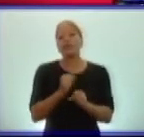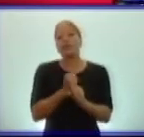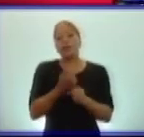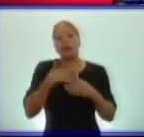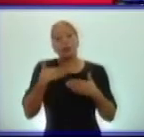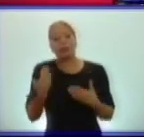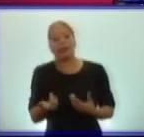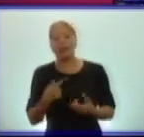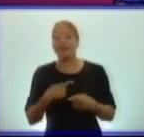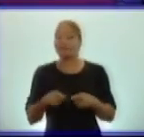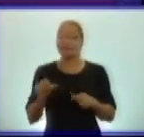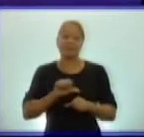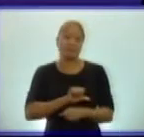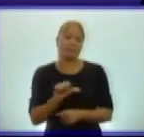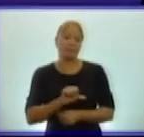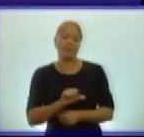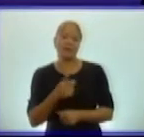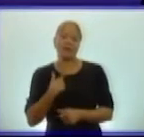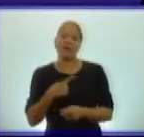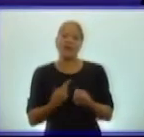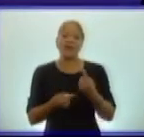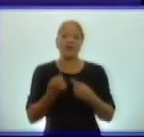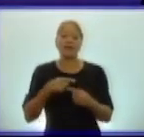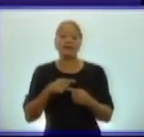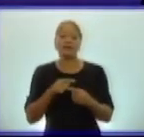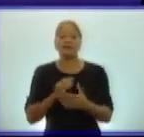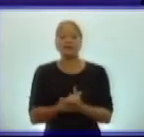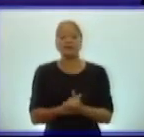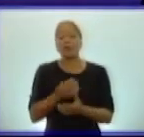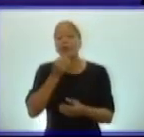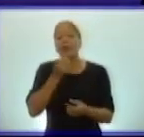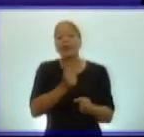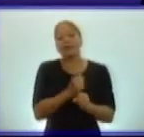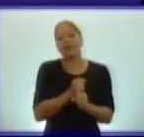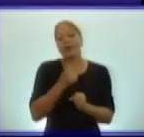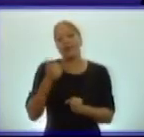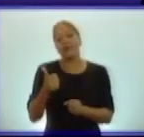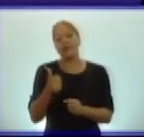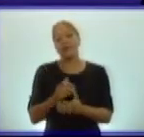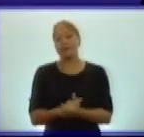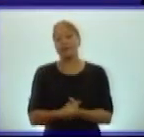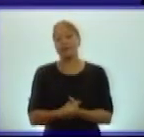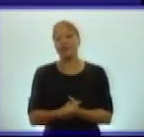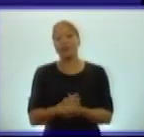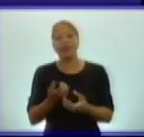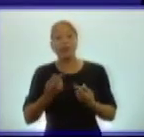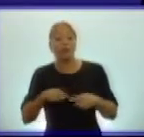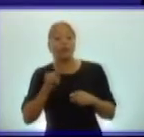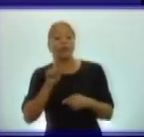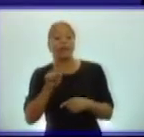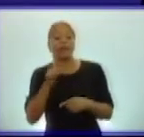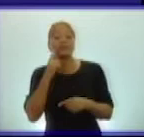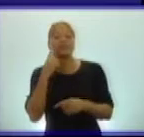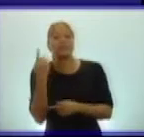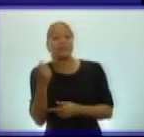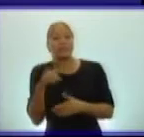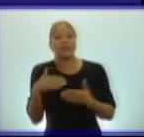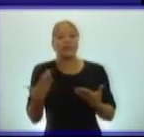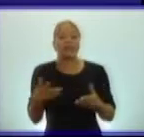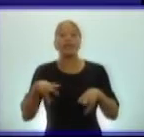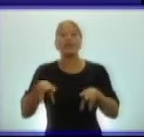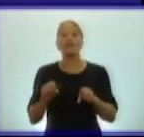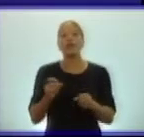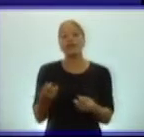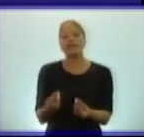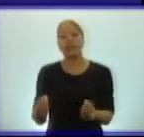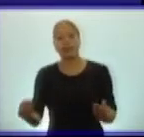eran rústicos y constantemente hacían improductivos esas tierras, por los que se veían entonces en la necesidad de nuevas tierras. Es